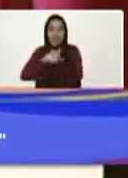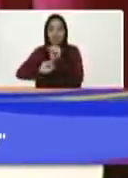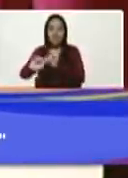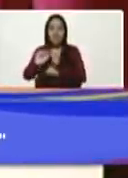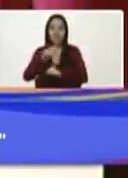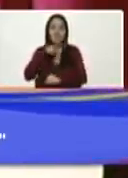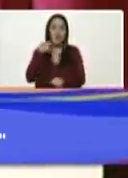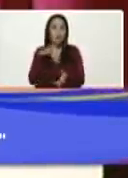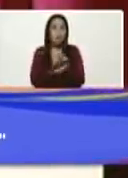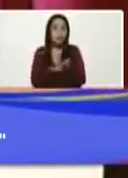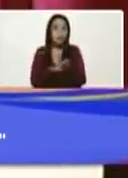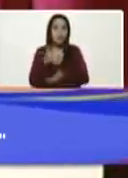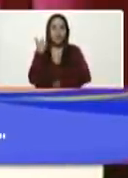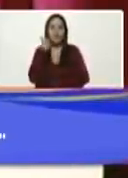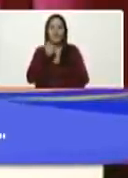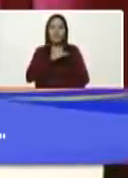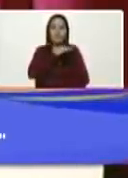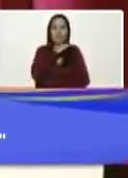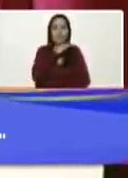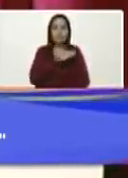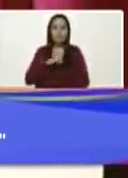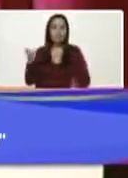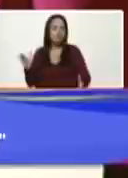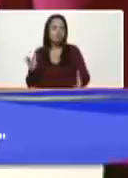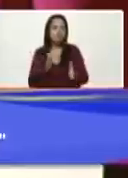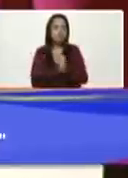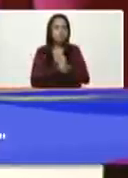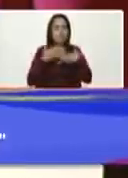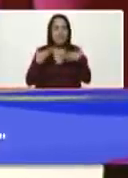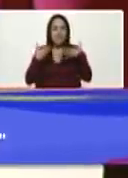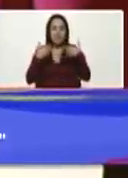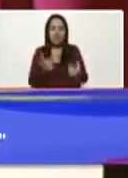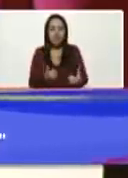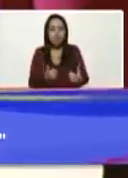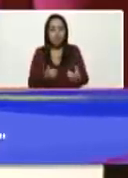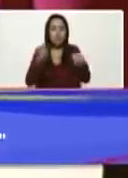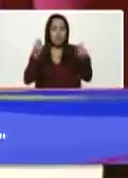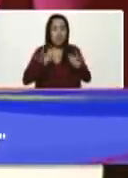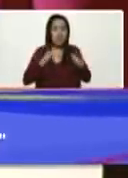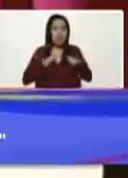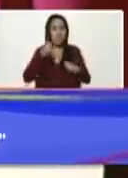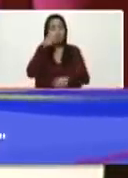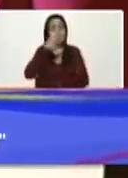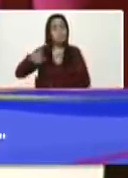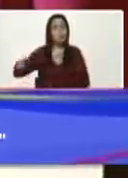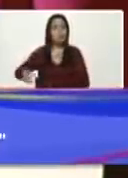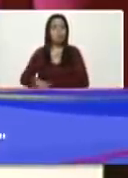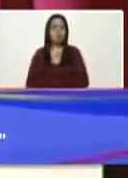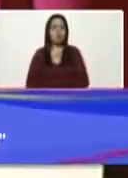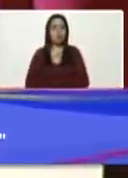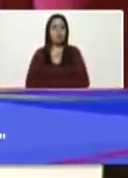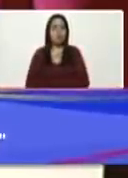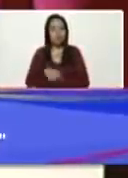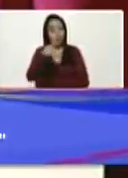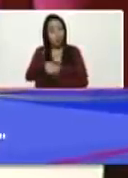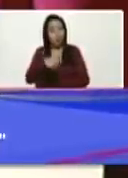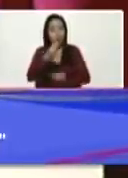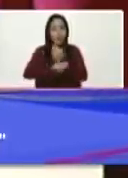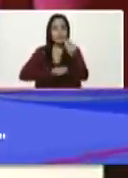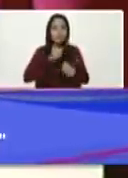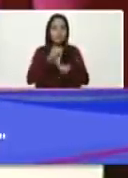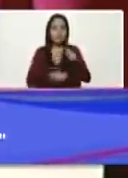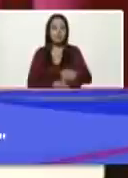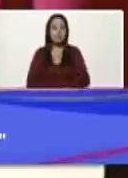contra sus enfermedades, para garantizar la salud y la vida de nuestro pueblo. Y así estamos hoy,